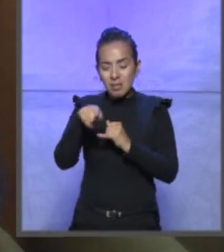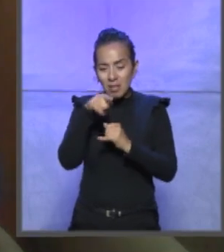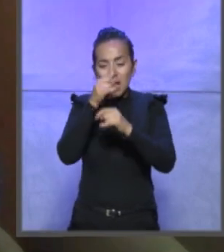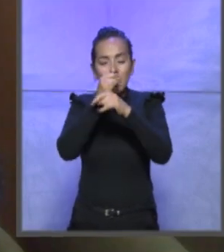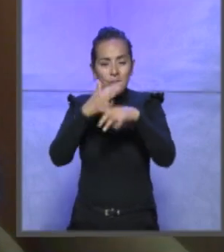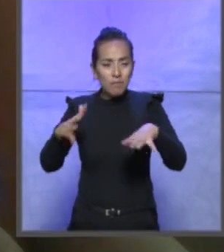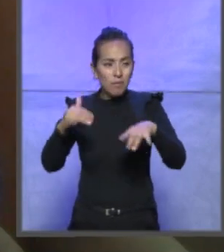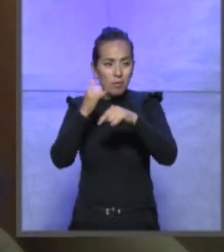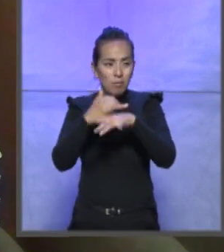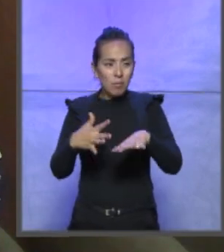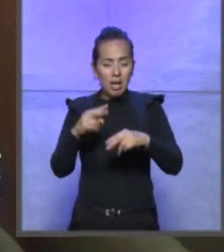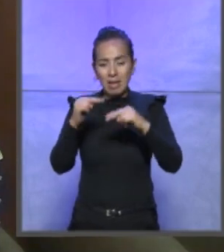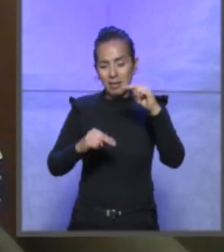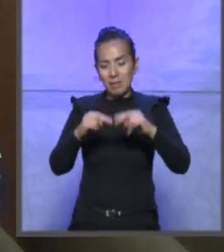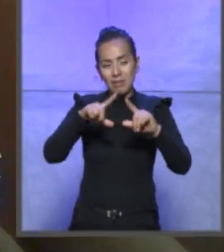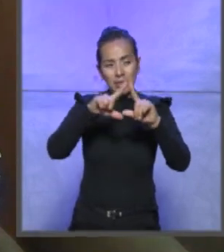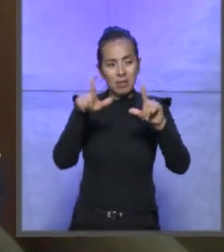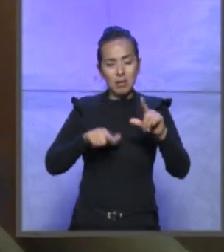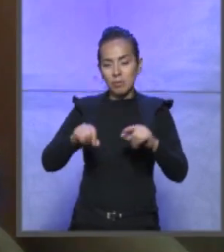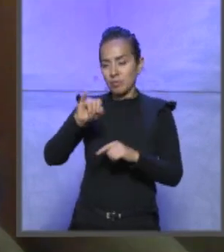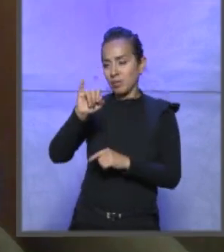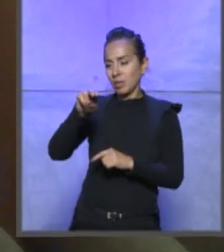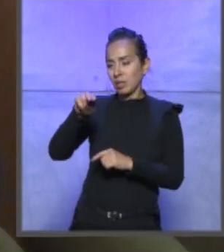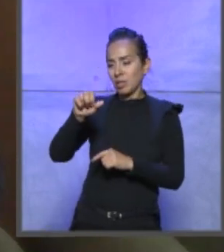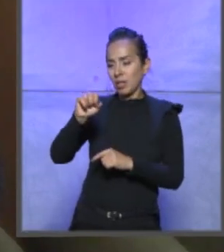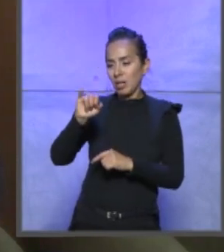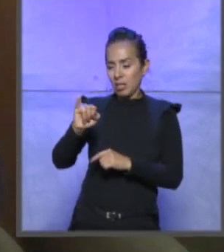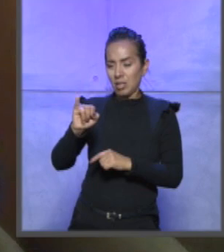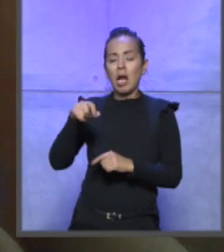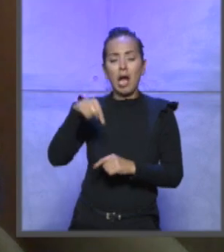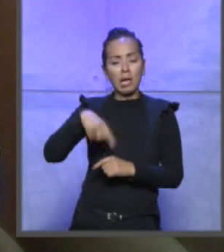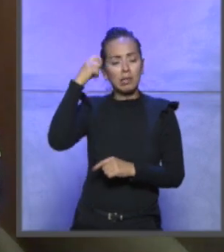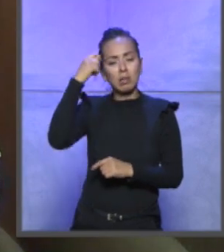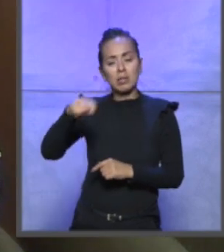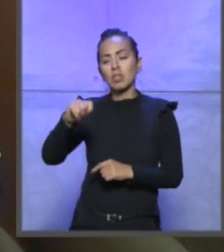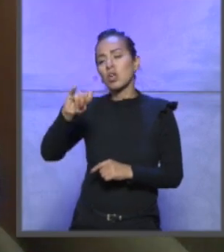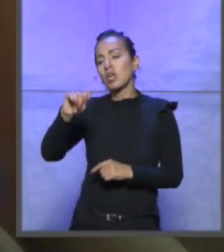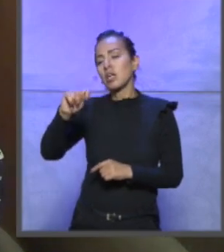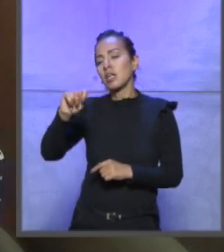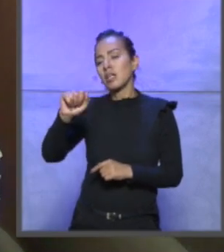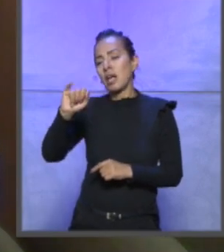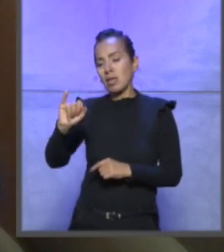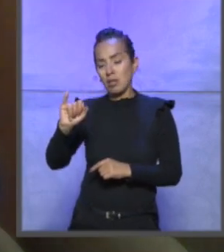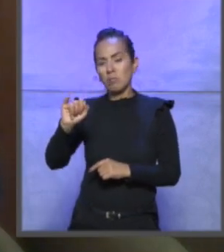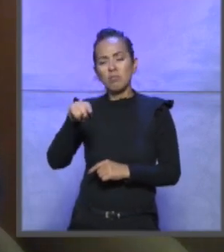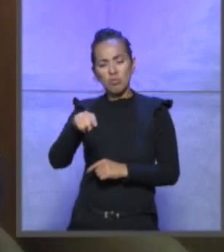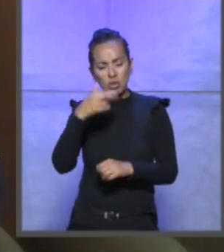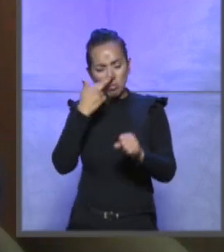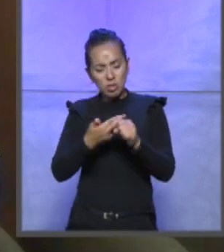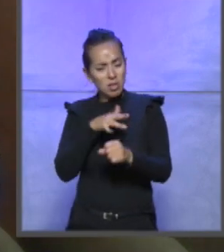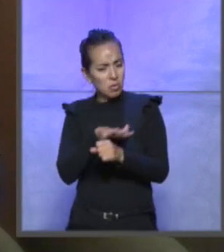de la parte de la información a nivel nacional, el INAI, aquí en Tabasco el ITAI, de las funciones que